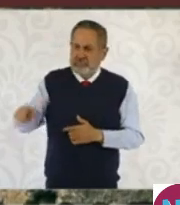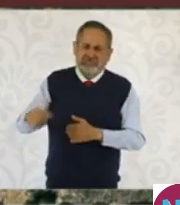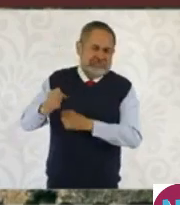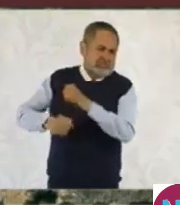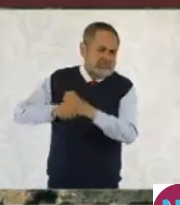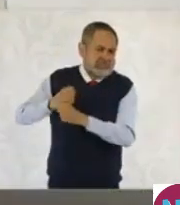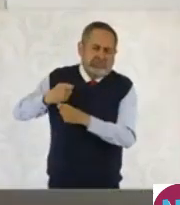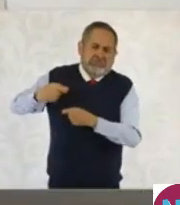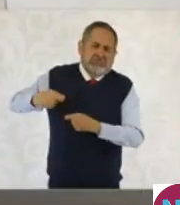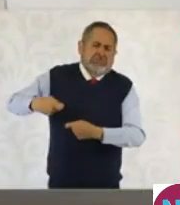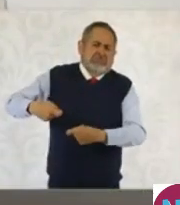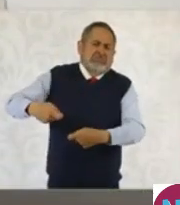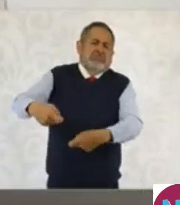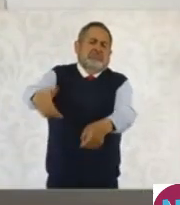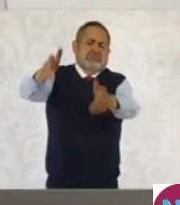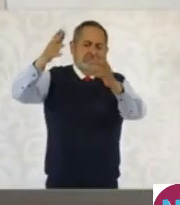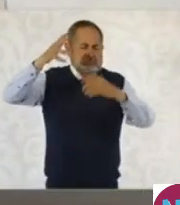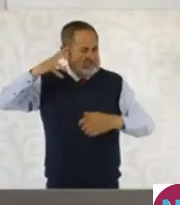generaciones. Siguiente.